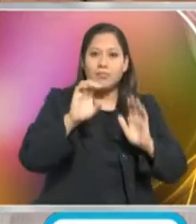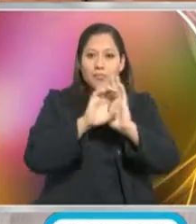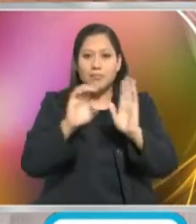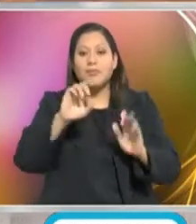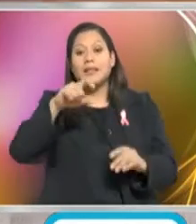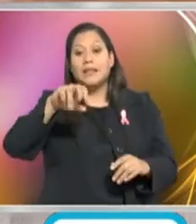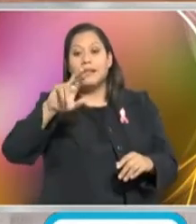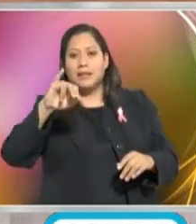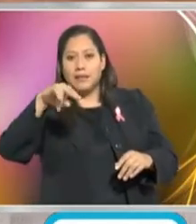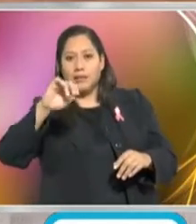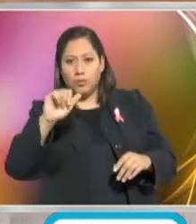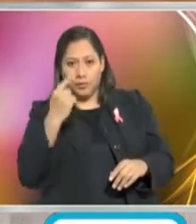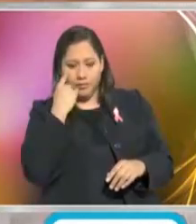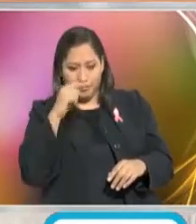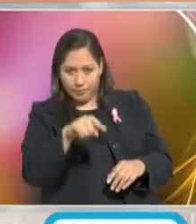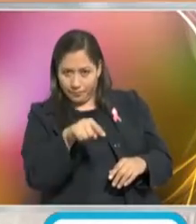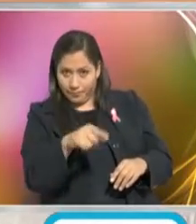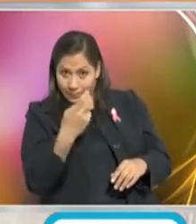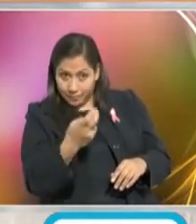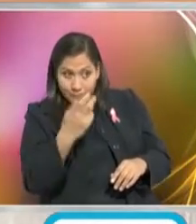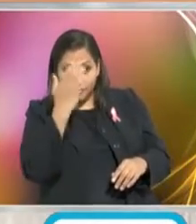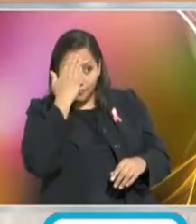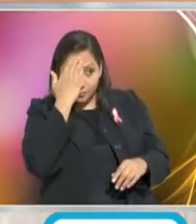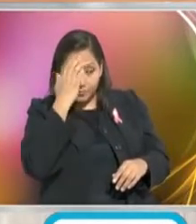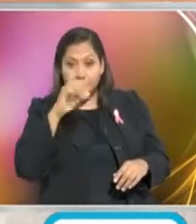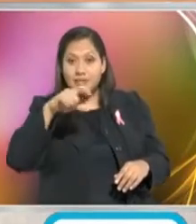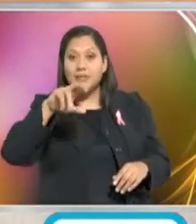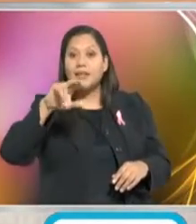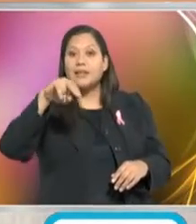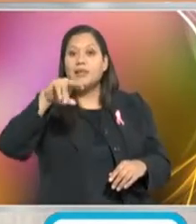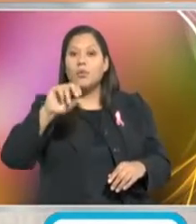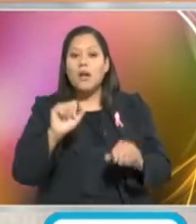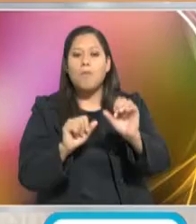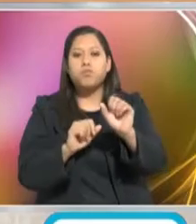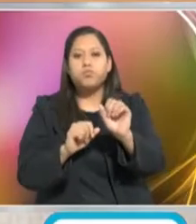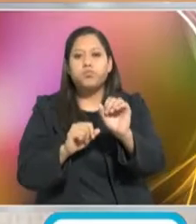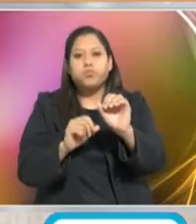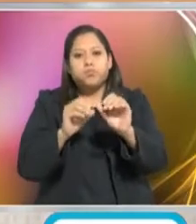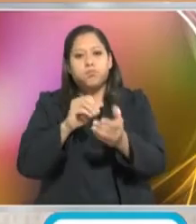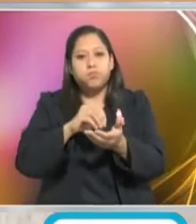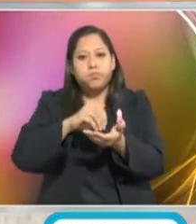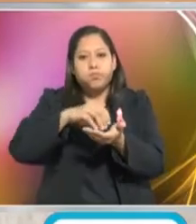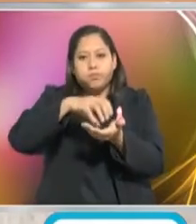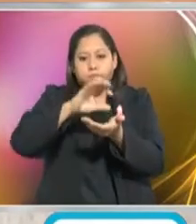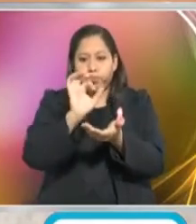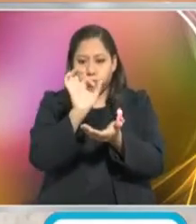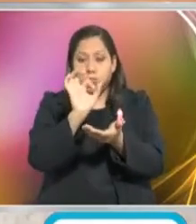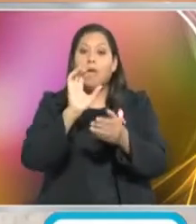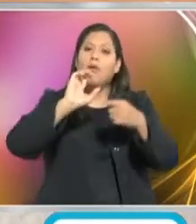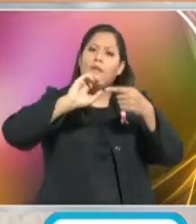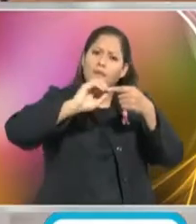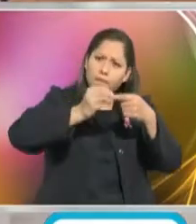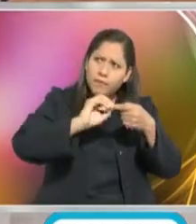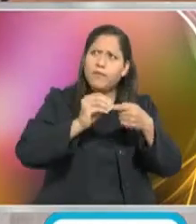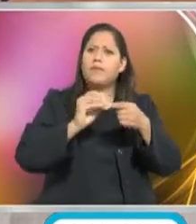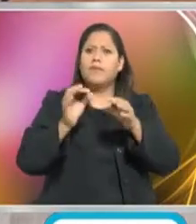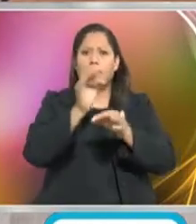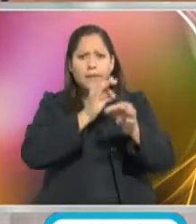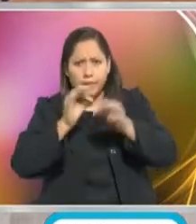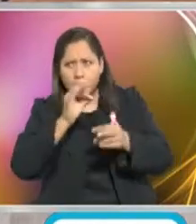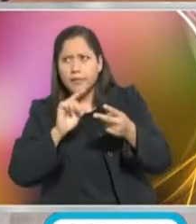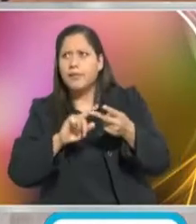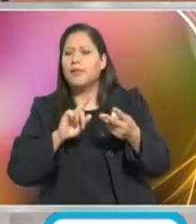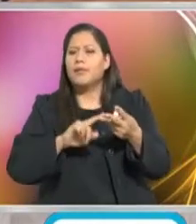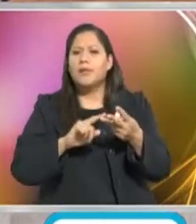quiero presentarles la quinoa. Esta es una quinoa inflada, ¿sí? Es una delicia, pero también pueden ser frijoles, pueden ser